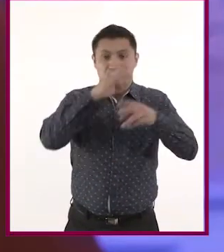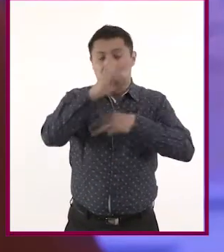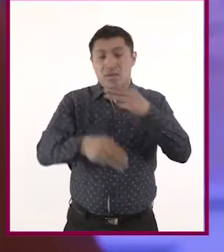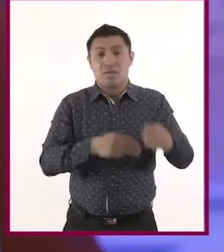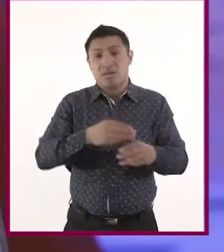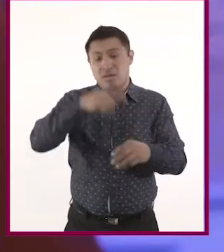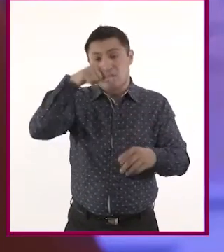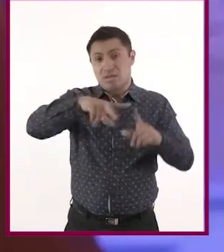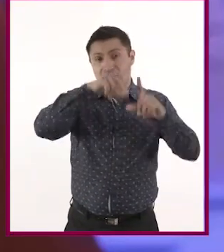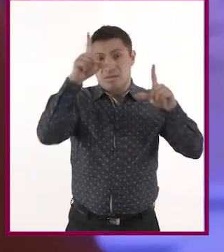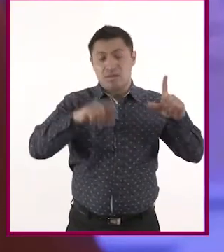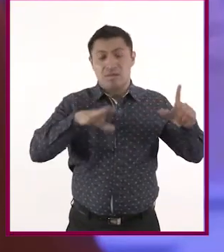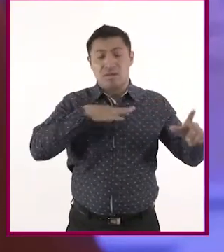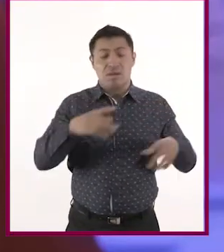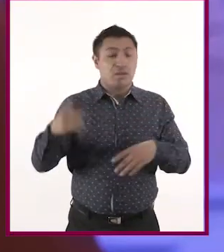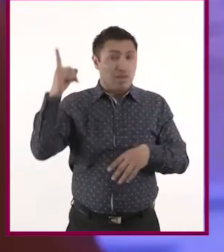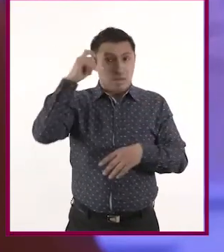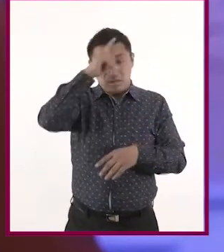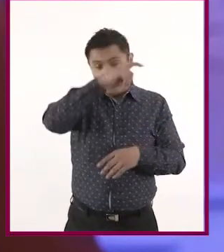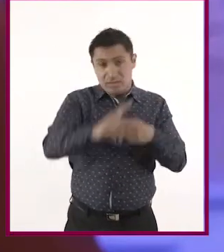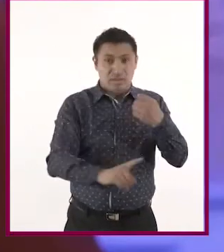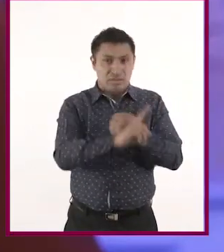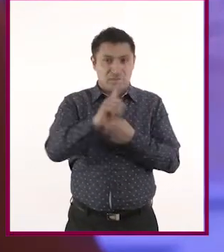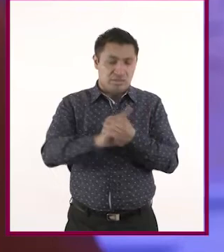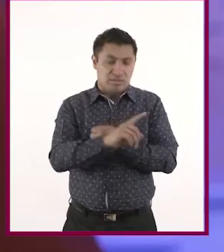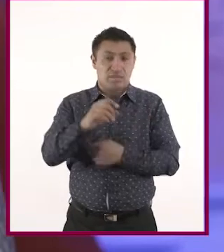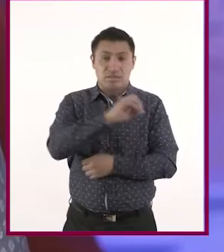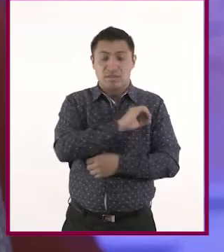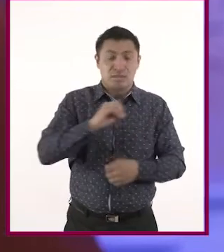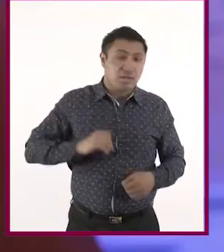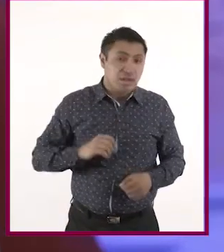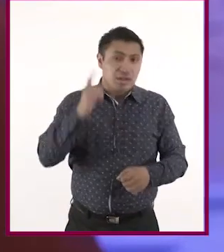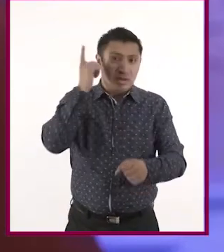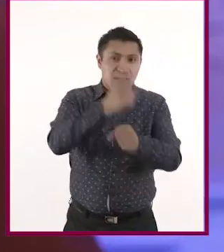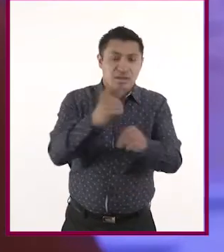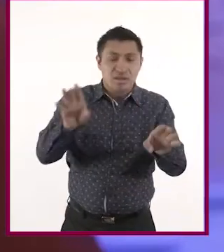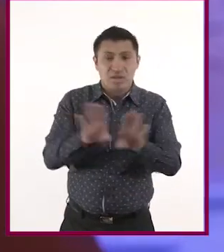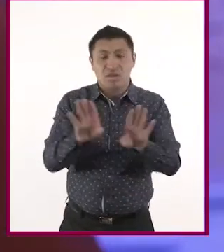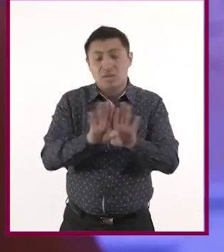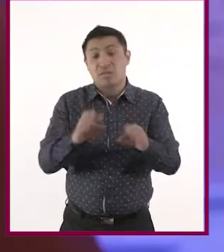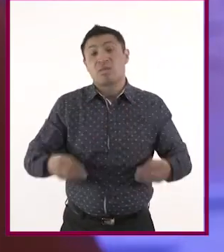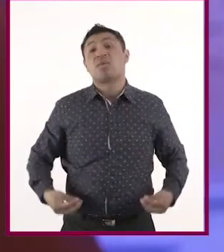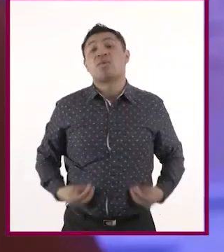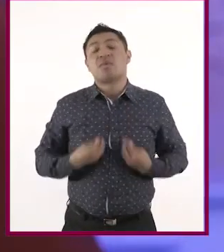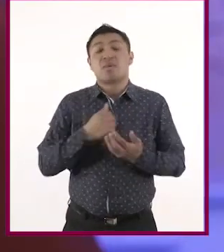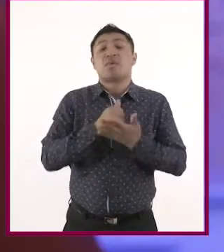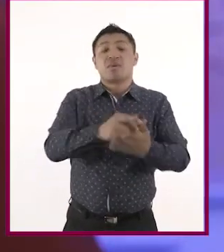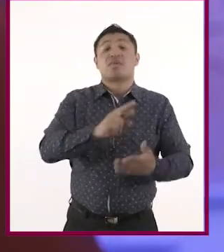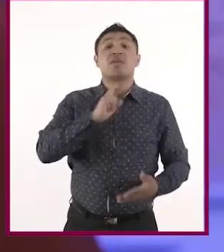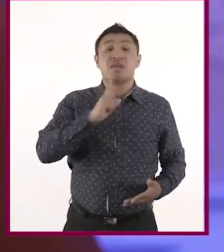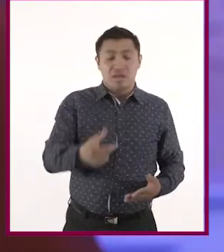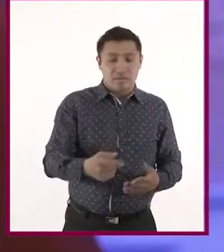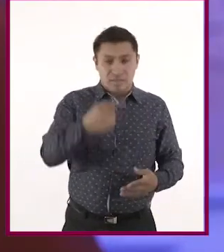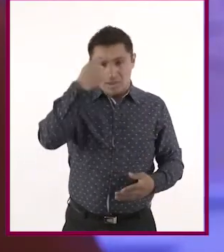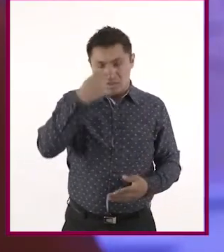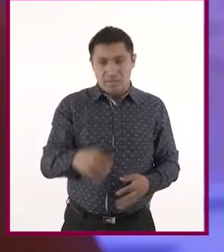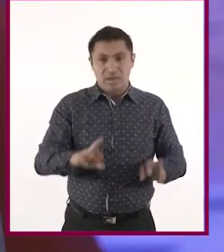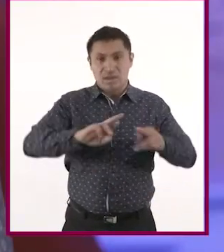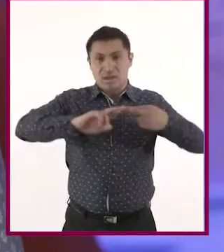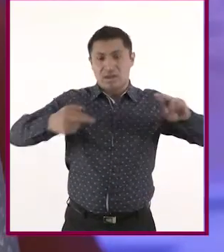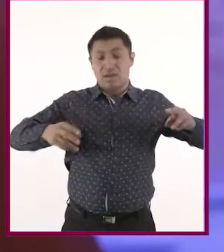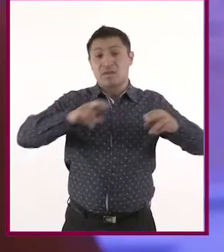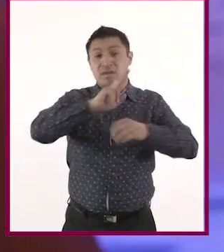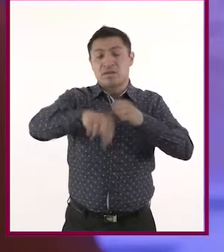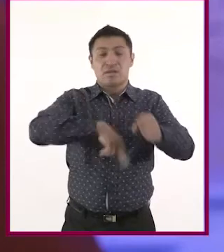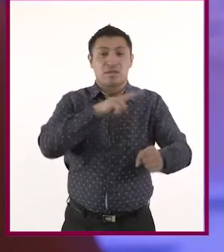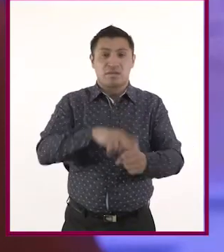país nos enfrenta a un panorama complejo y retador que nos obliga a encontrar otra forma de entender la vida, otra forma de relacionarnos con la naturaleza y también